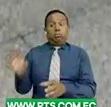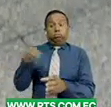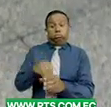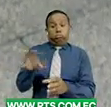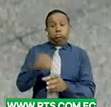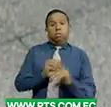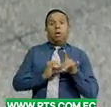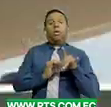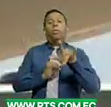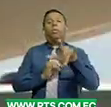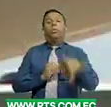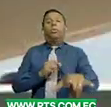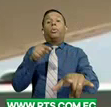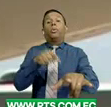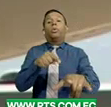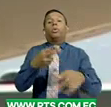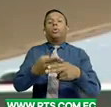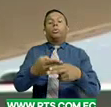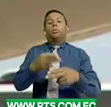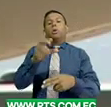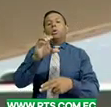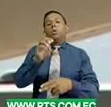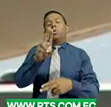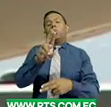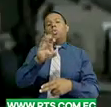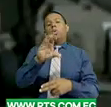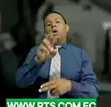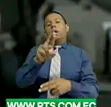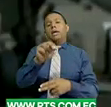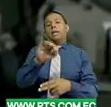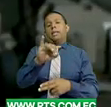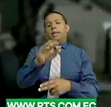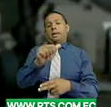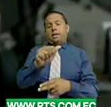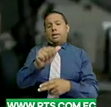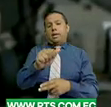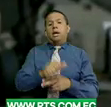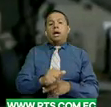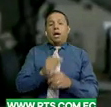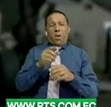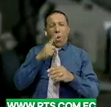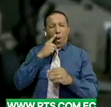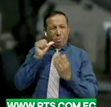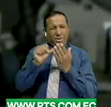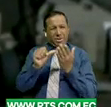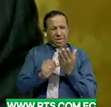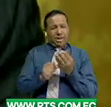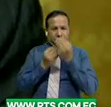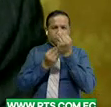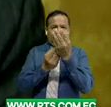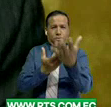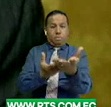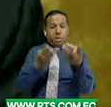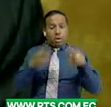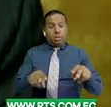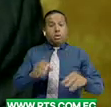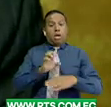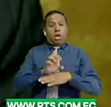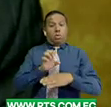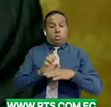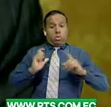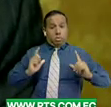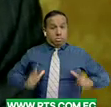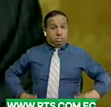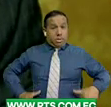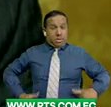hacia Ucrania por un avión de esa misma nación, fue anunciado por el canciller del Ecuador, José Valencia, y por el propio presidente de la República, Lenín